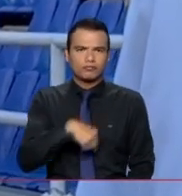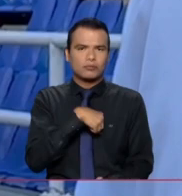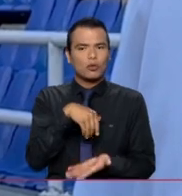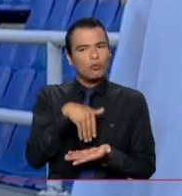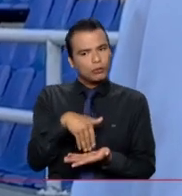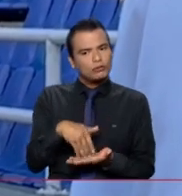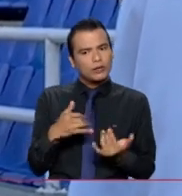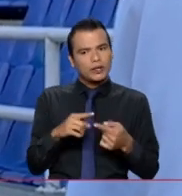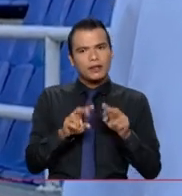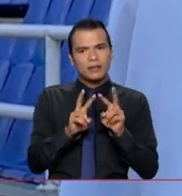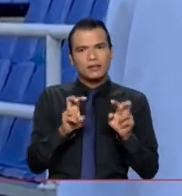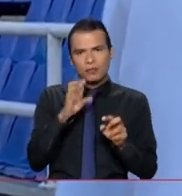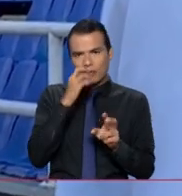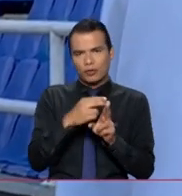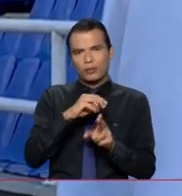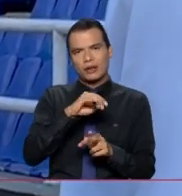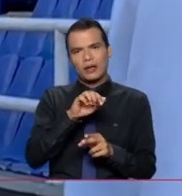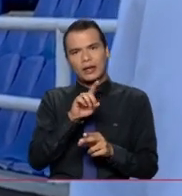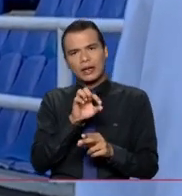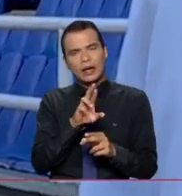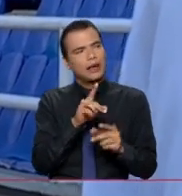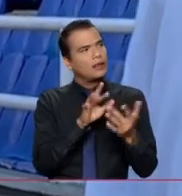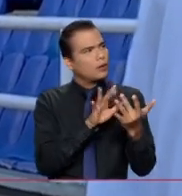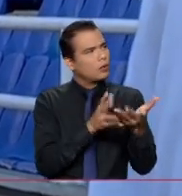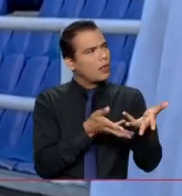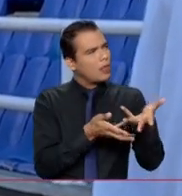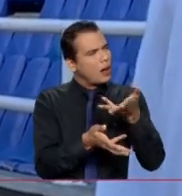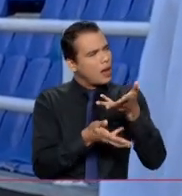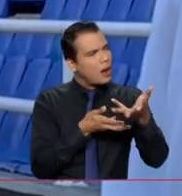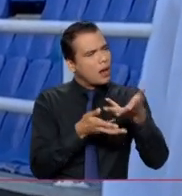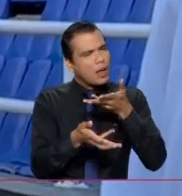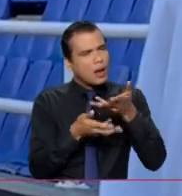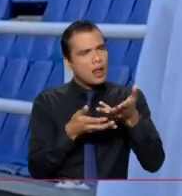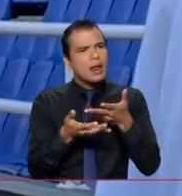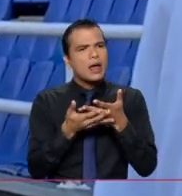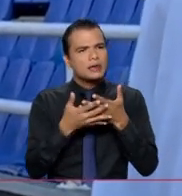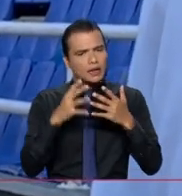Quiñones, lo consultamos con él, le preguntamos, nosotros lo vemos así, vos